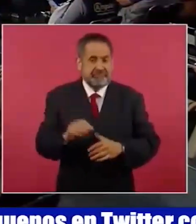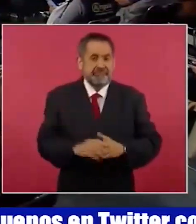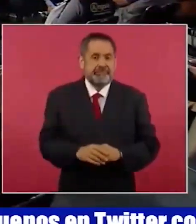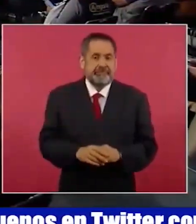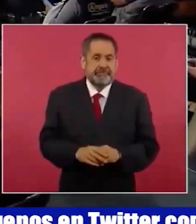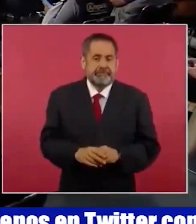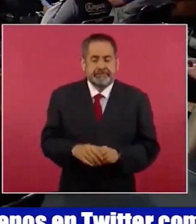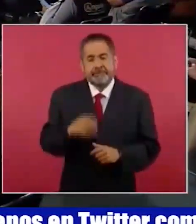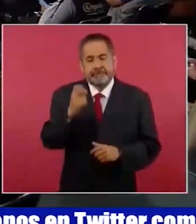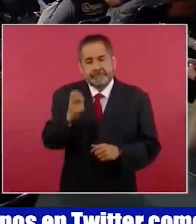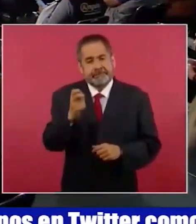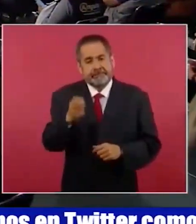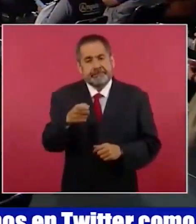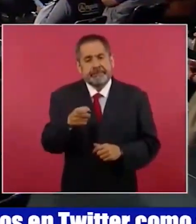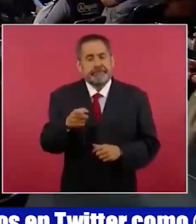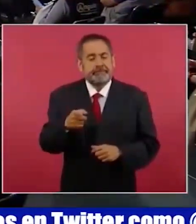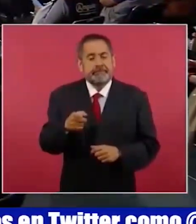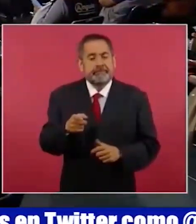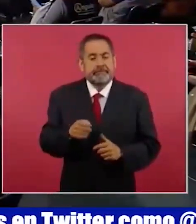Eso es lo que ya